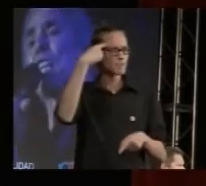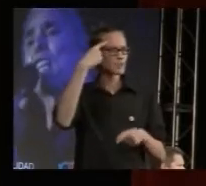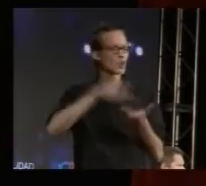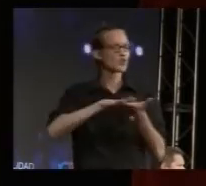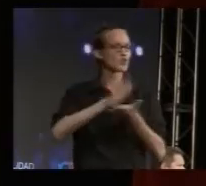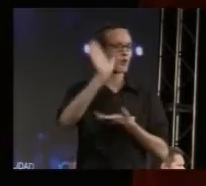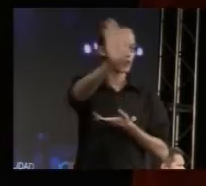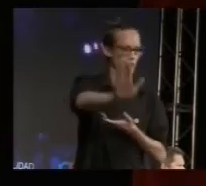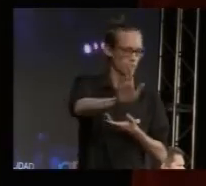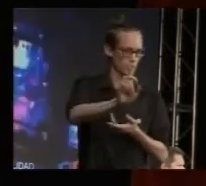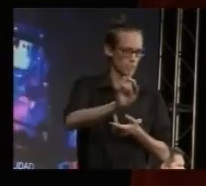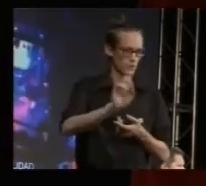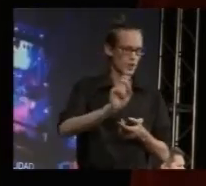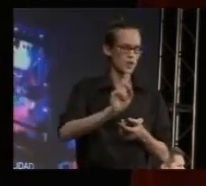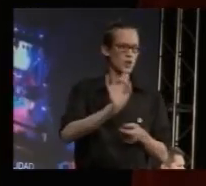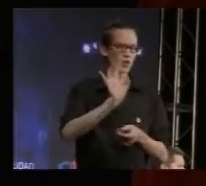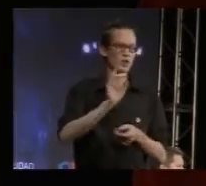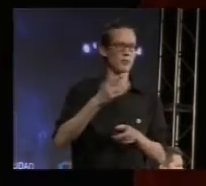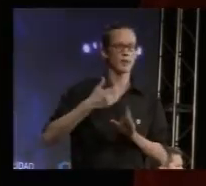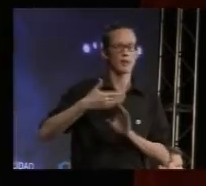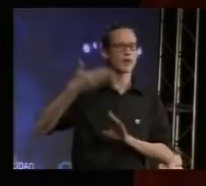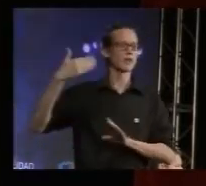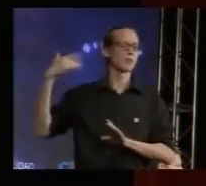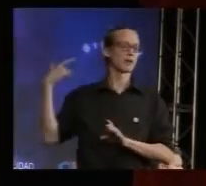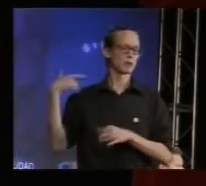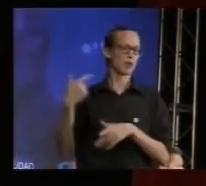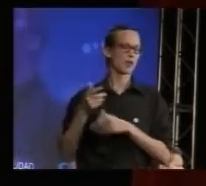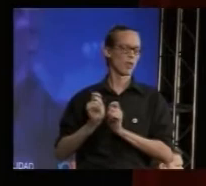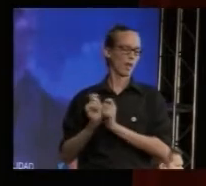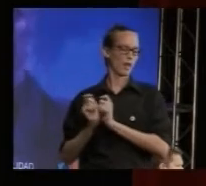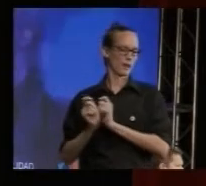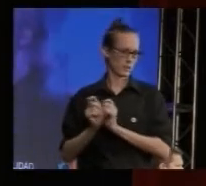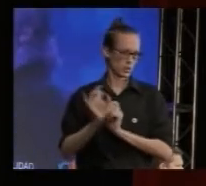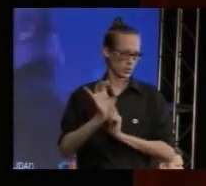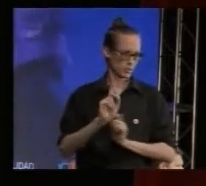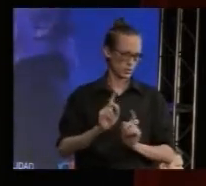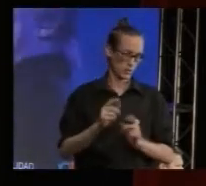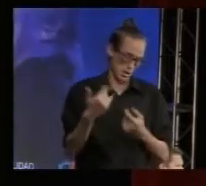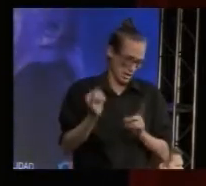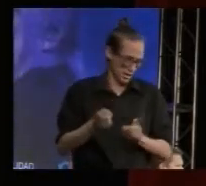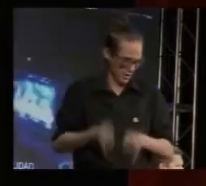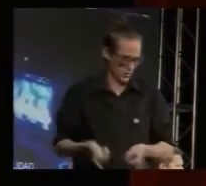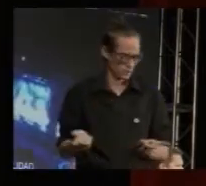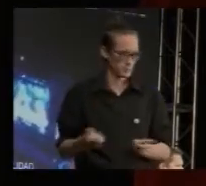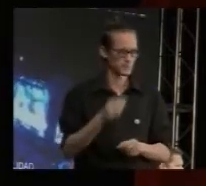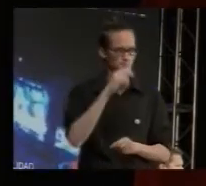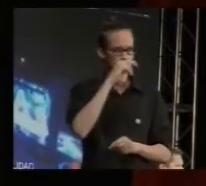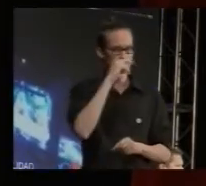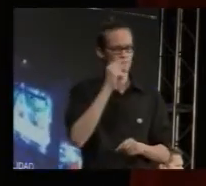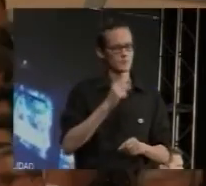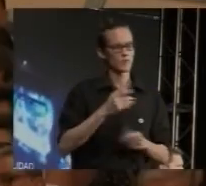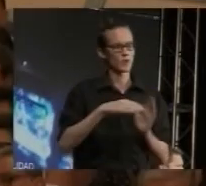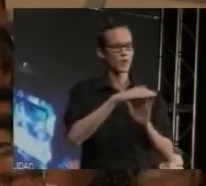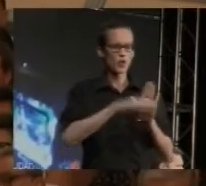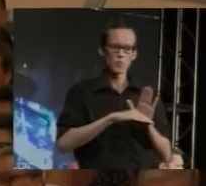actuar en las políticas reparatorias del pasado que promovemos e impulsamos. Los problemas integrales que afectan a